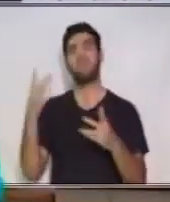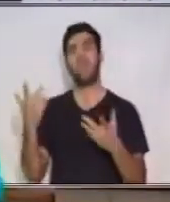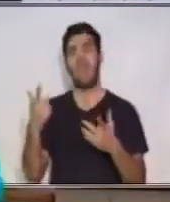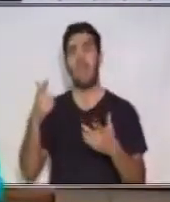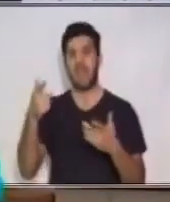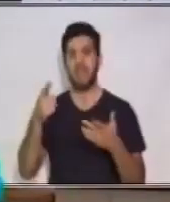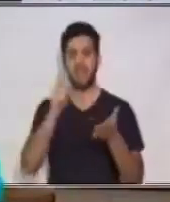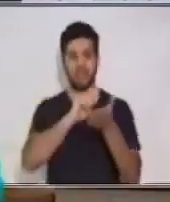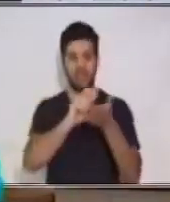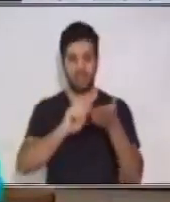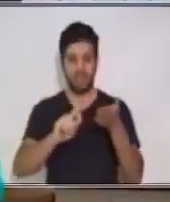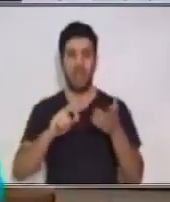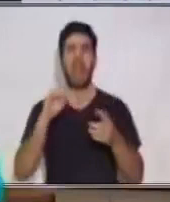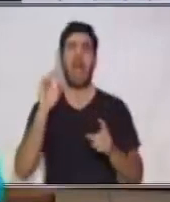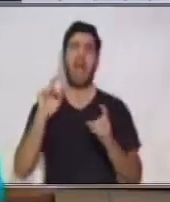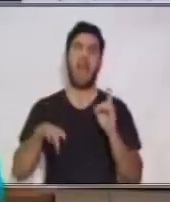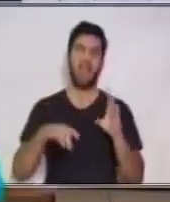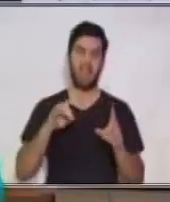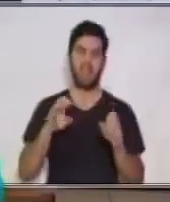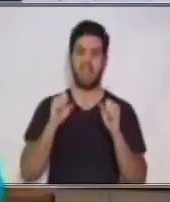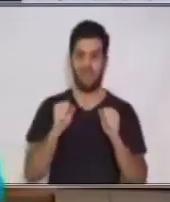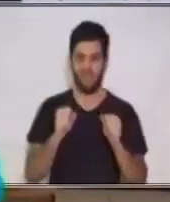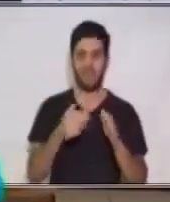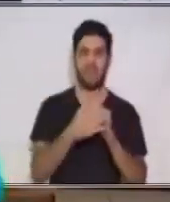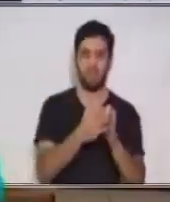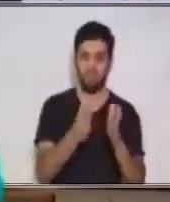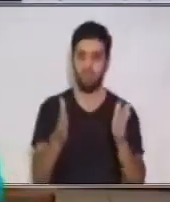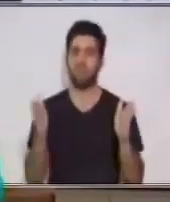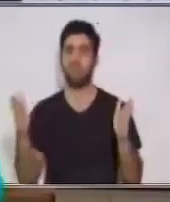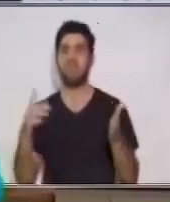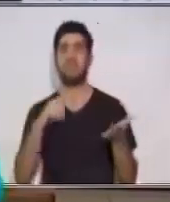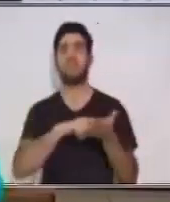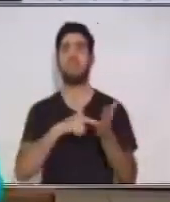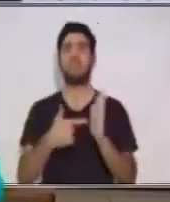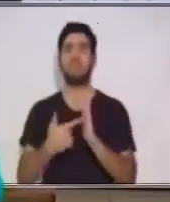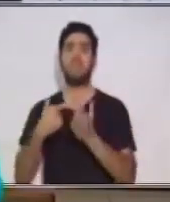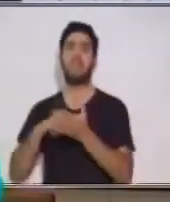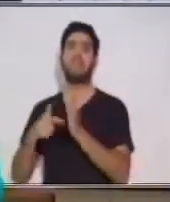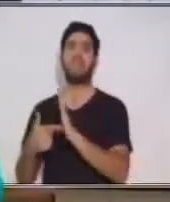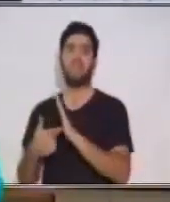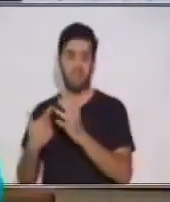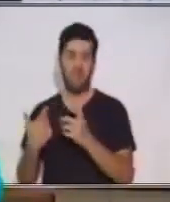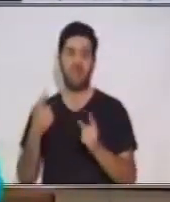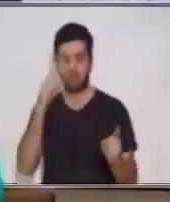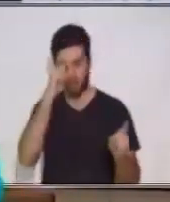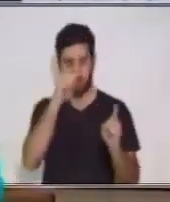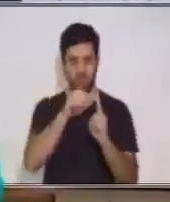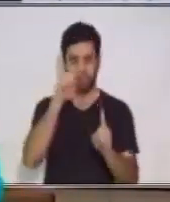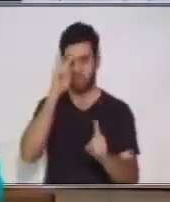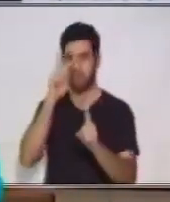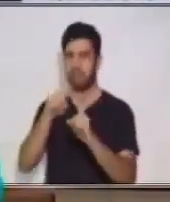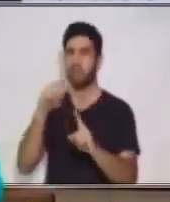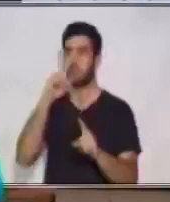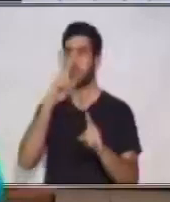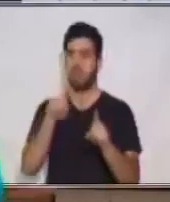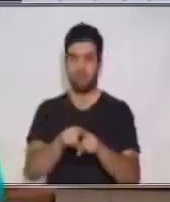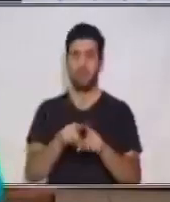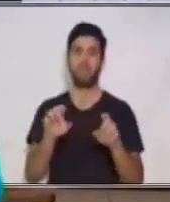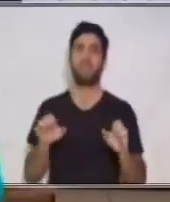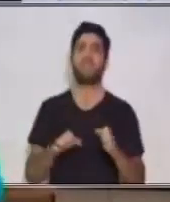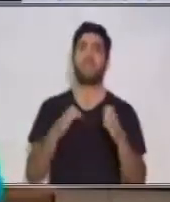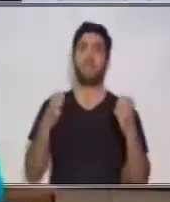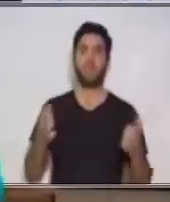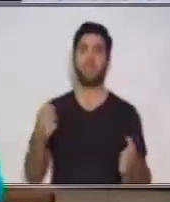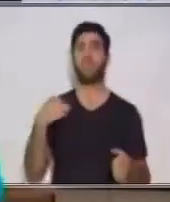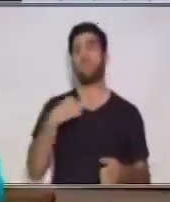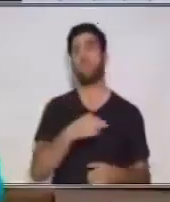muy complejo ampliar todo el significado de esta palabra y de todo lo que quiere conllevar a la misma. Entonces